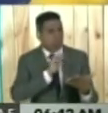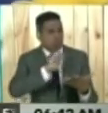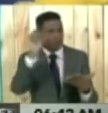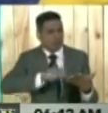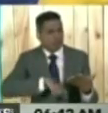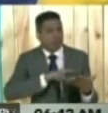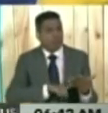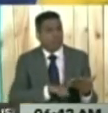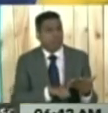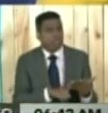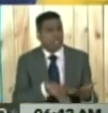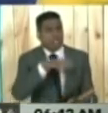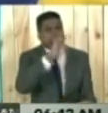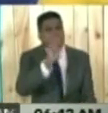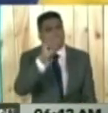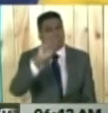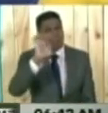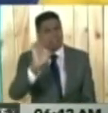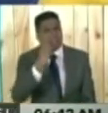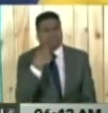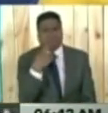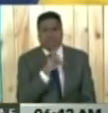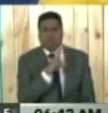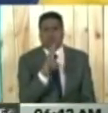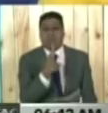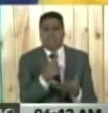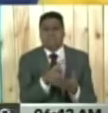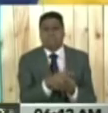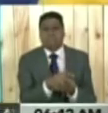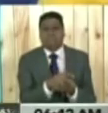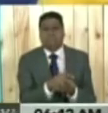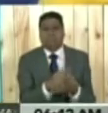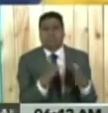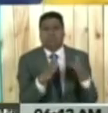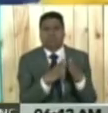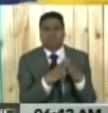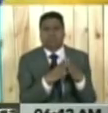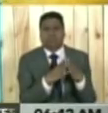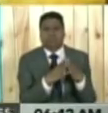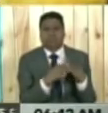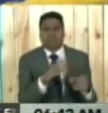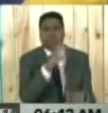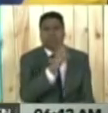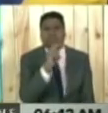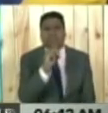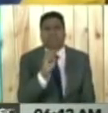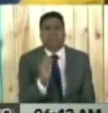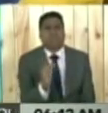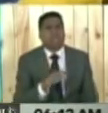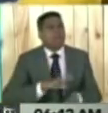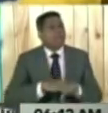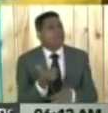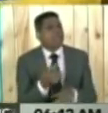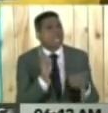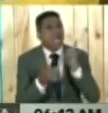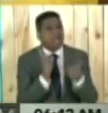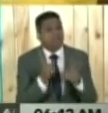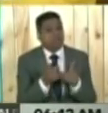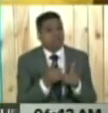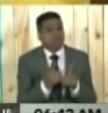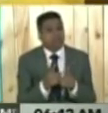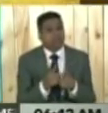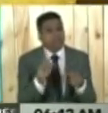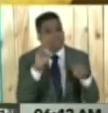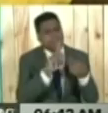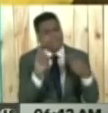aparecía mi firma en la base de datos del CNE, pero no validada por el Consejo Nacional Electoral, porque algunos de los datos no pasó a la prueba de validación, que menos